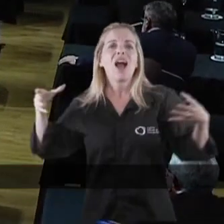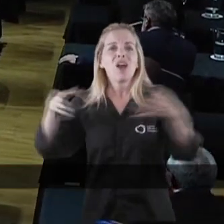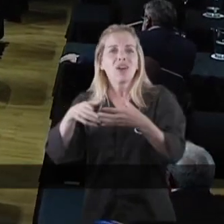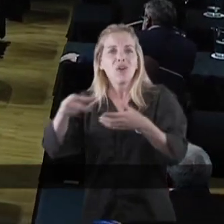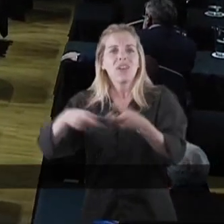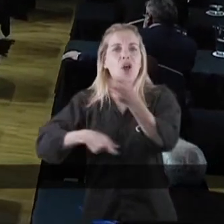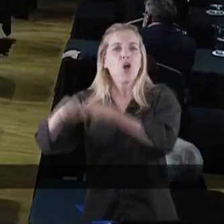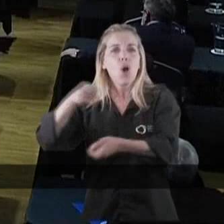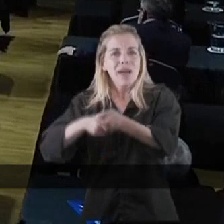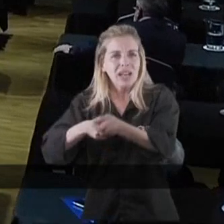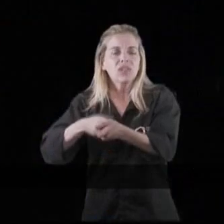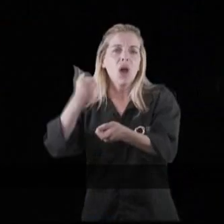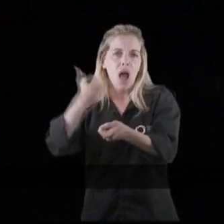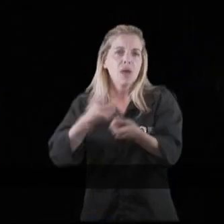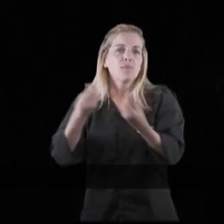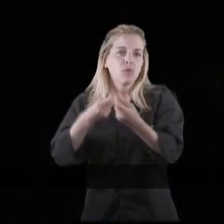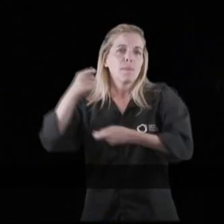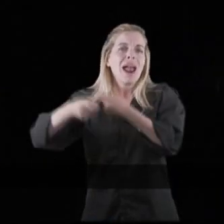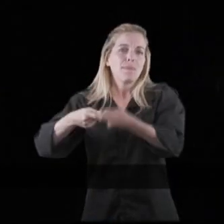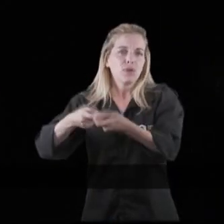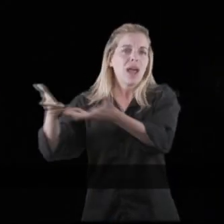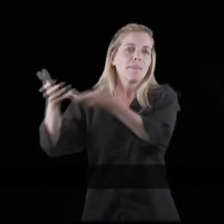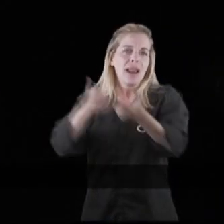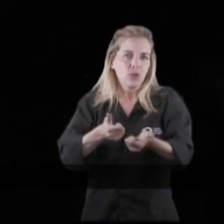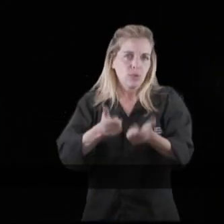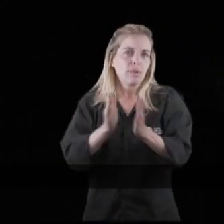aportar. Y a esa tarea los convoco.